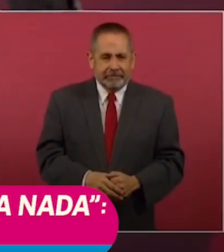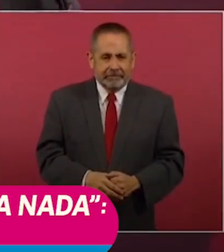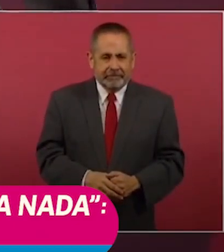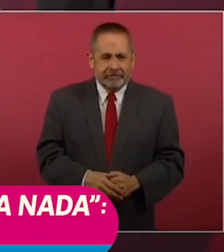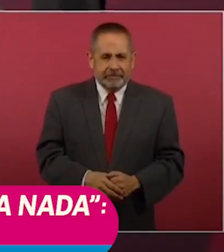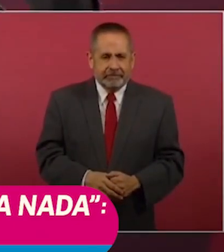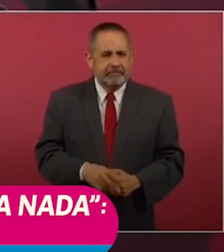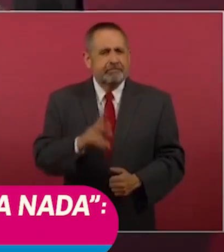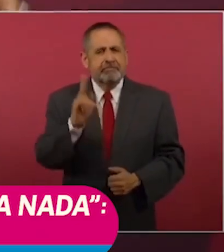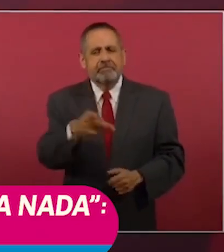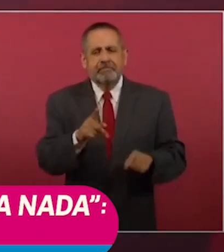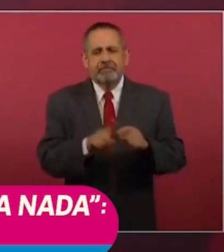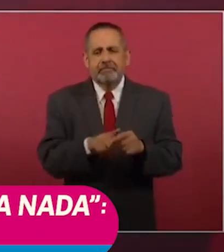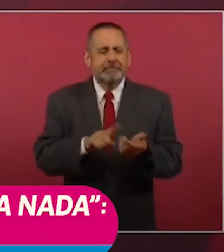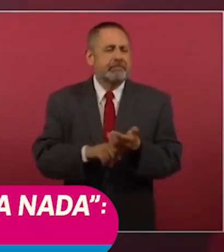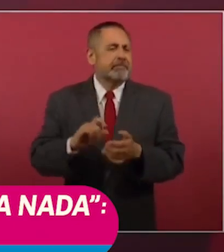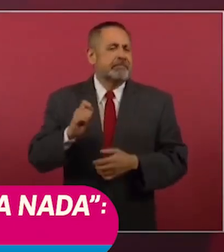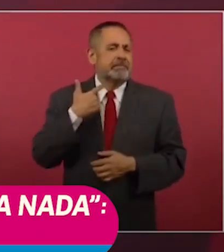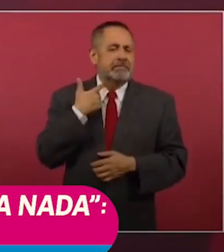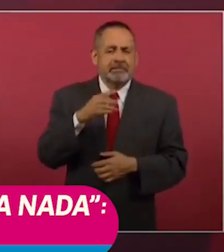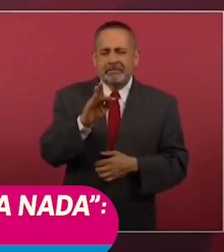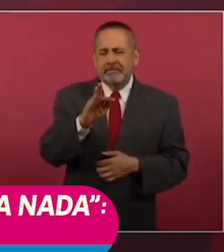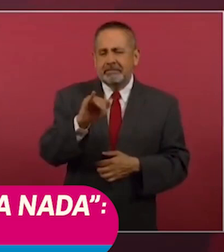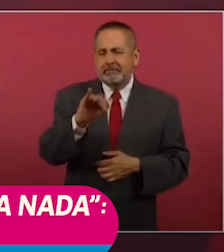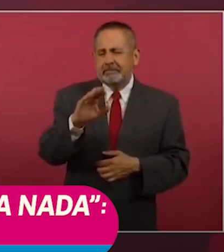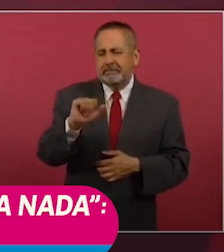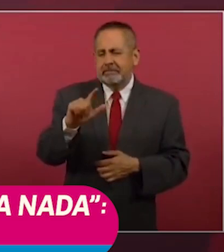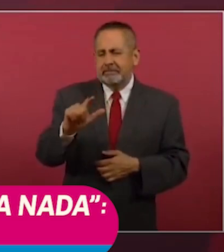la Fiscalía Anticorrupción.